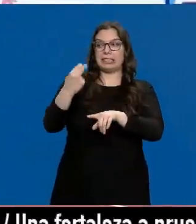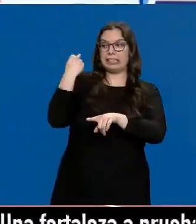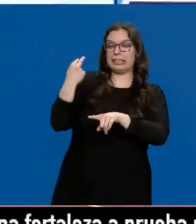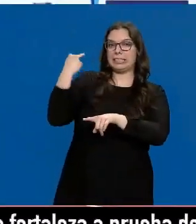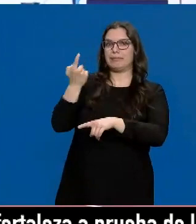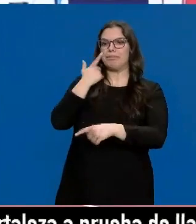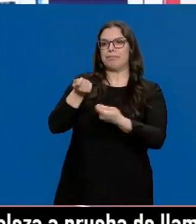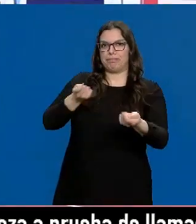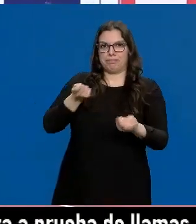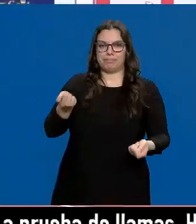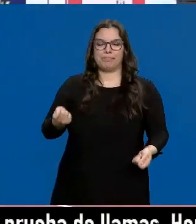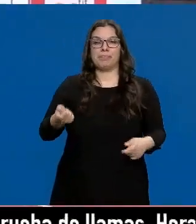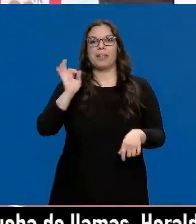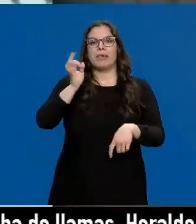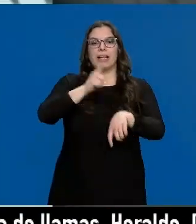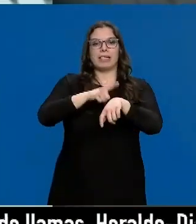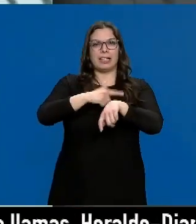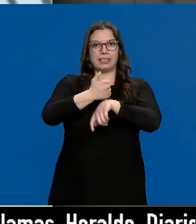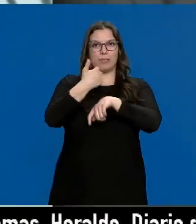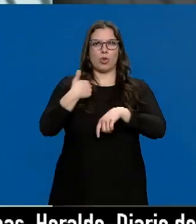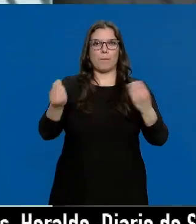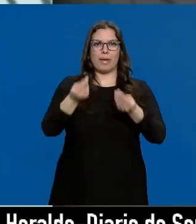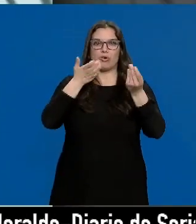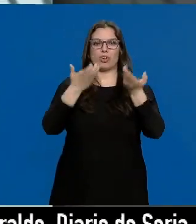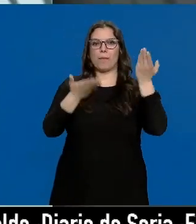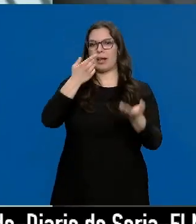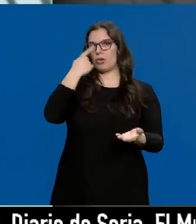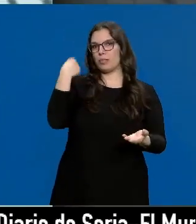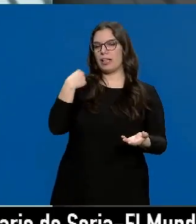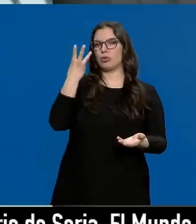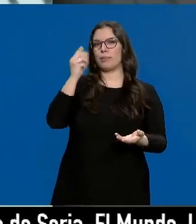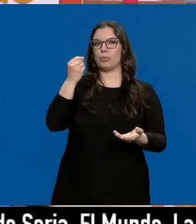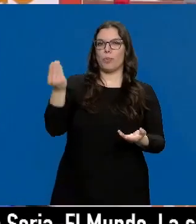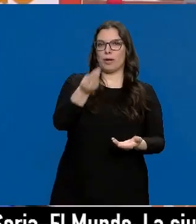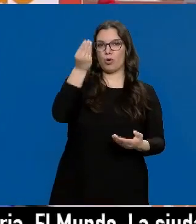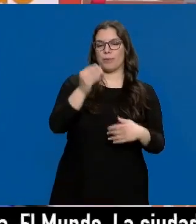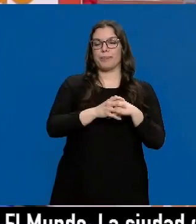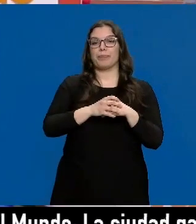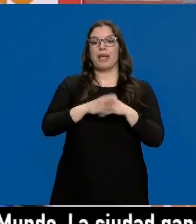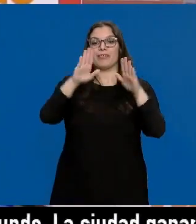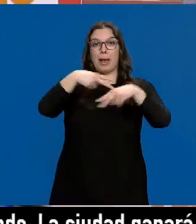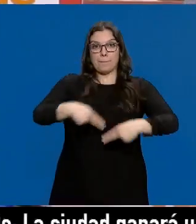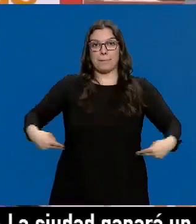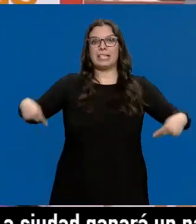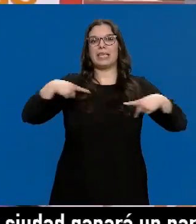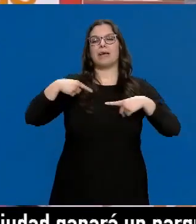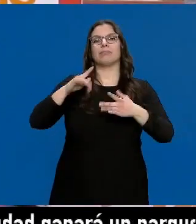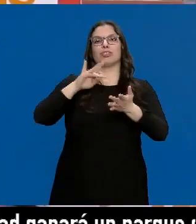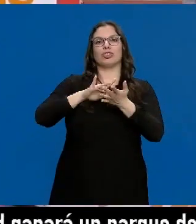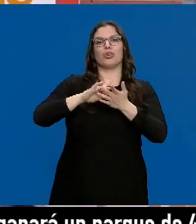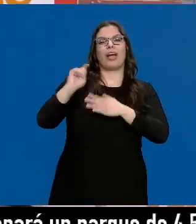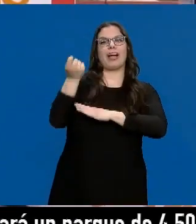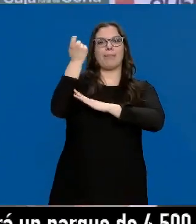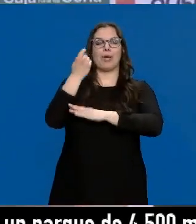detrás. Es verdad que en los tiempos creo que mejoré respecto al año pasado, 3 minutos en el segmento ciclista. En meta Gonzalo Fuentes se proclamaba campeón de